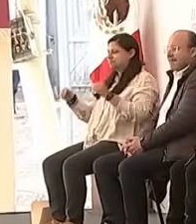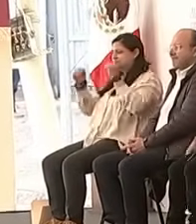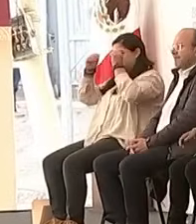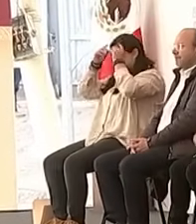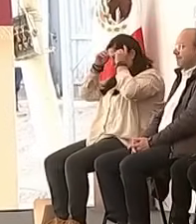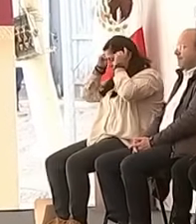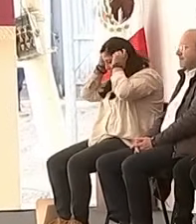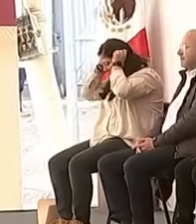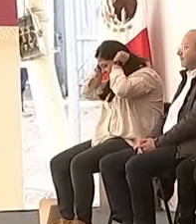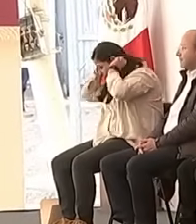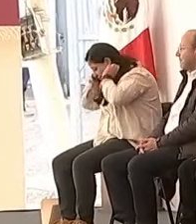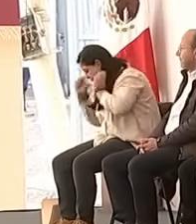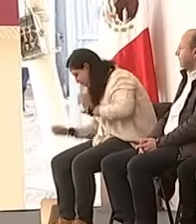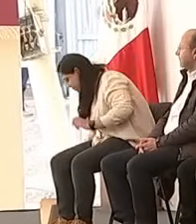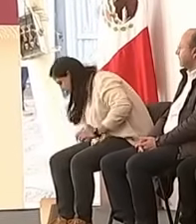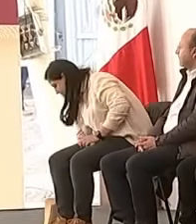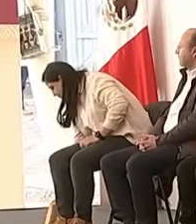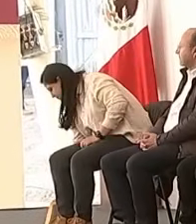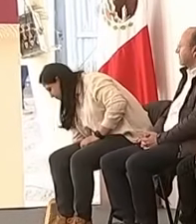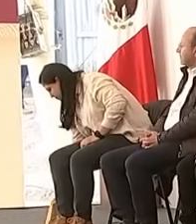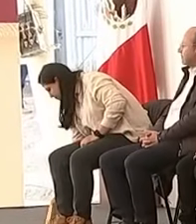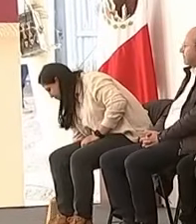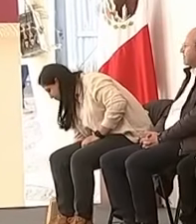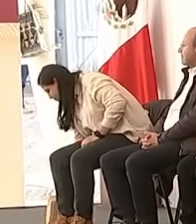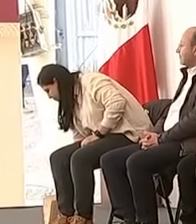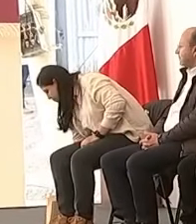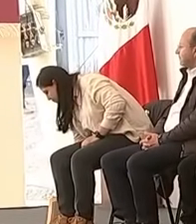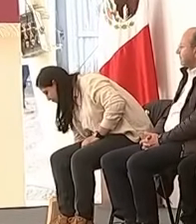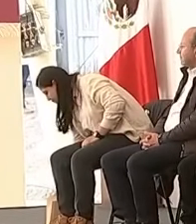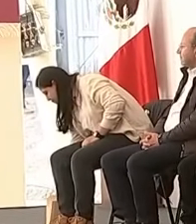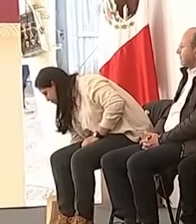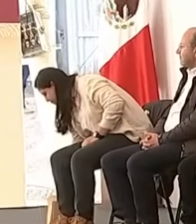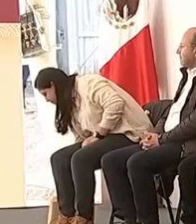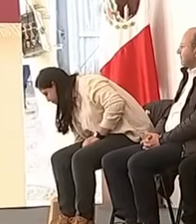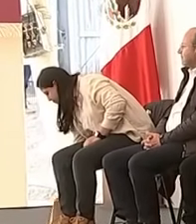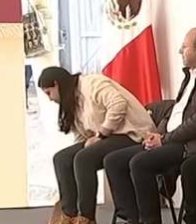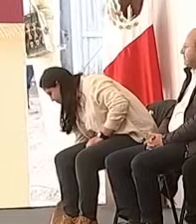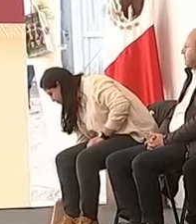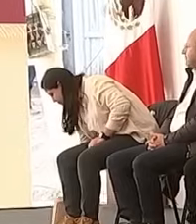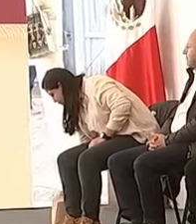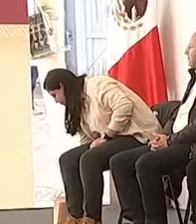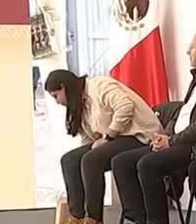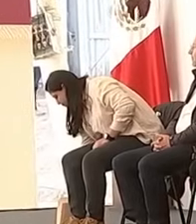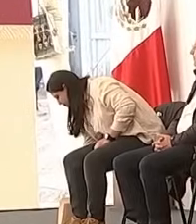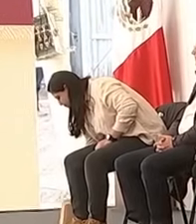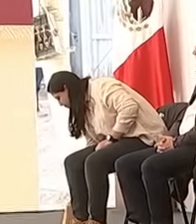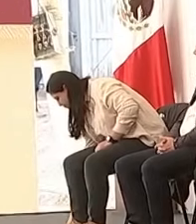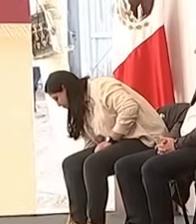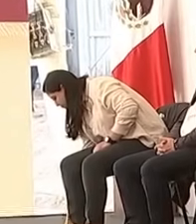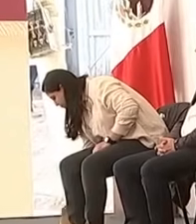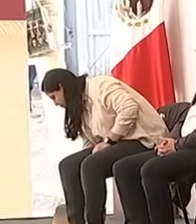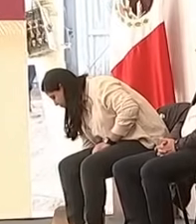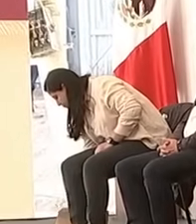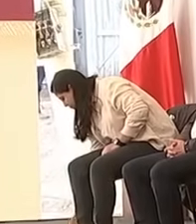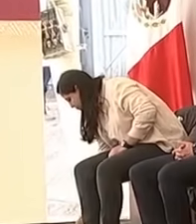Con su permiso, señor presidente Andrés Manuel López Obrador, saludo con